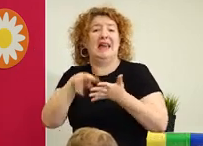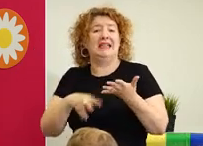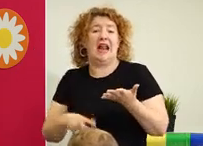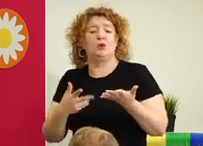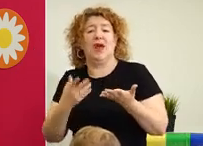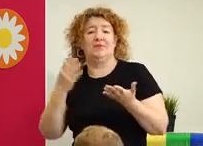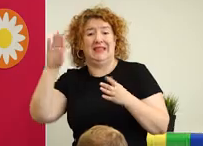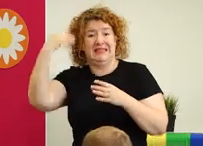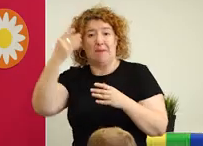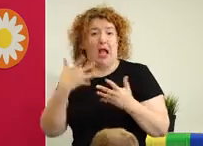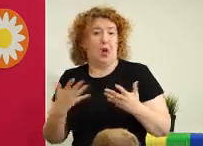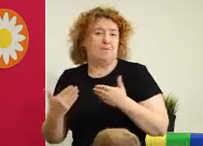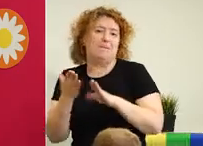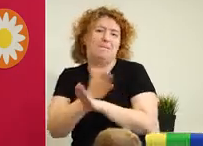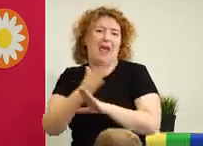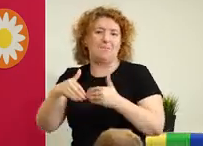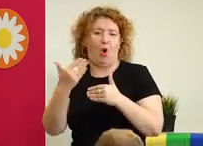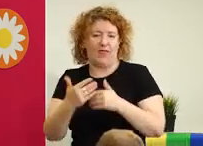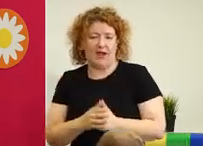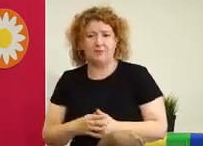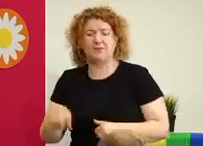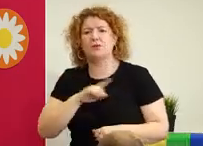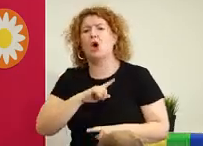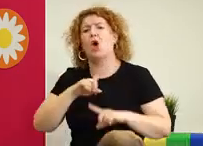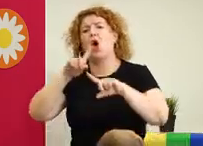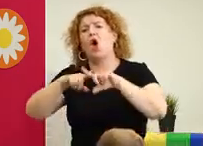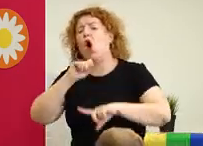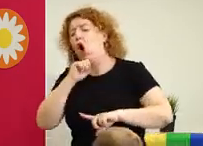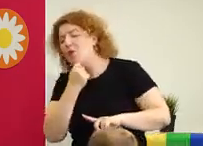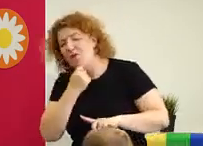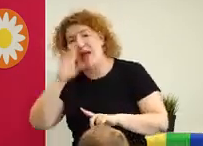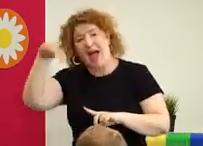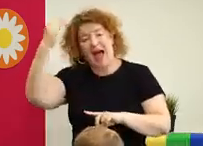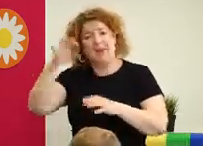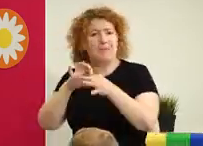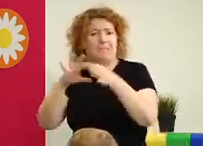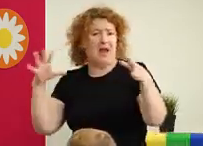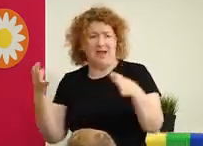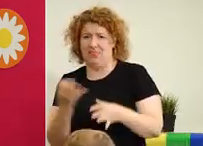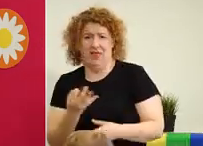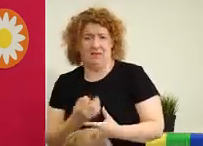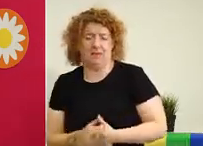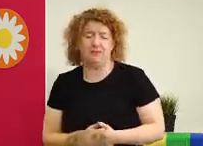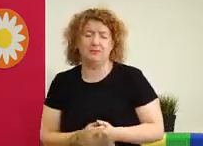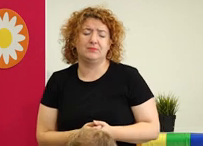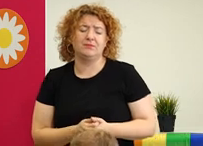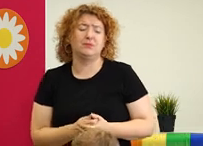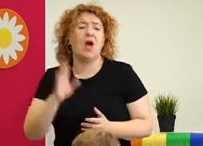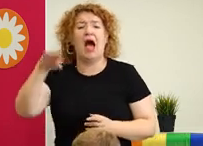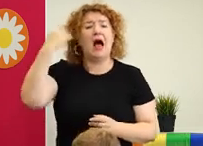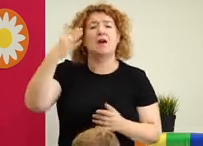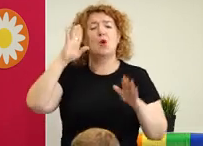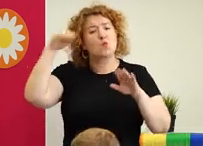luego, desvinculando la homofobia de las sociedades árabes, ¿no? El hecho de que todos los